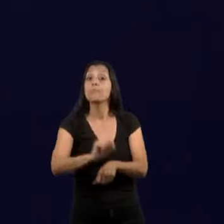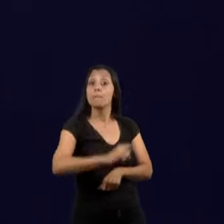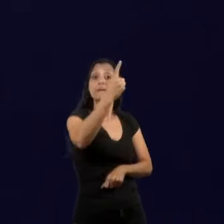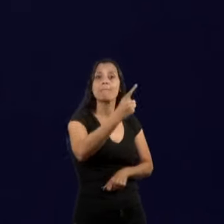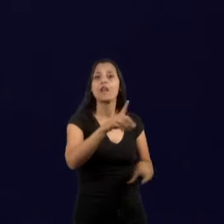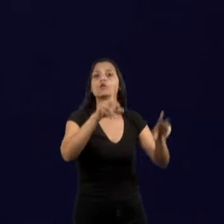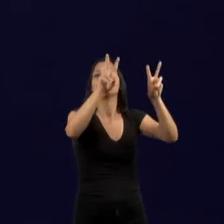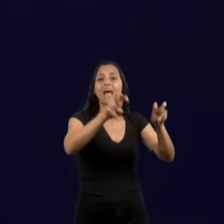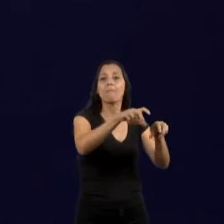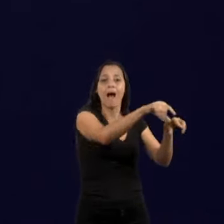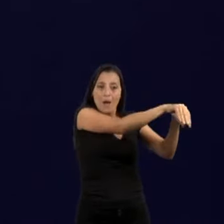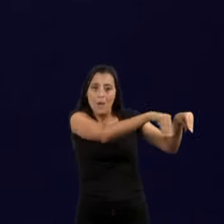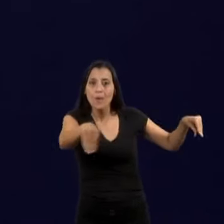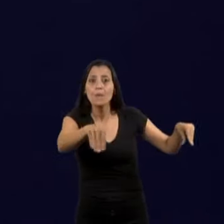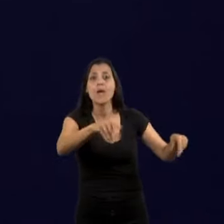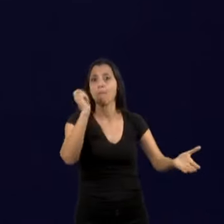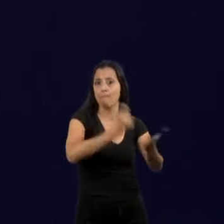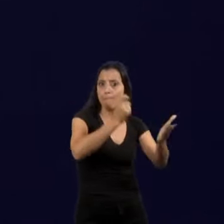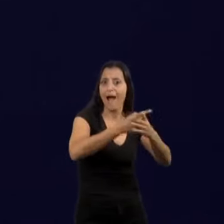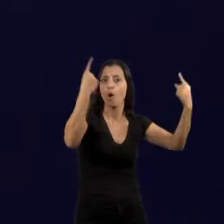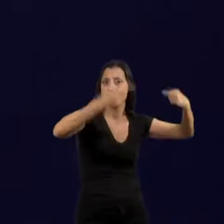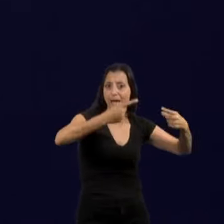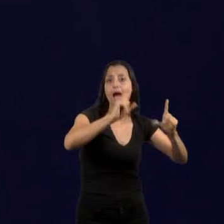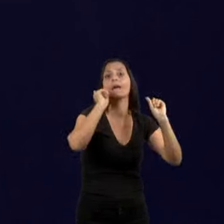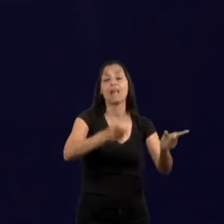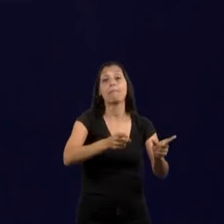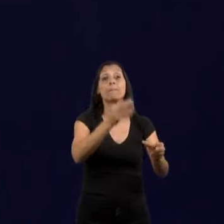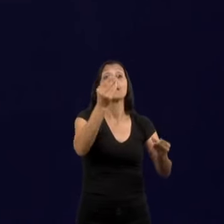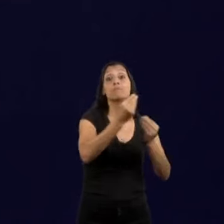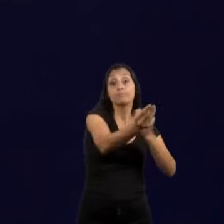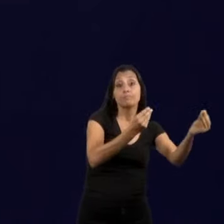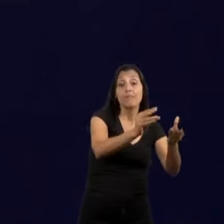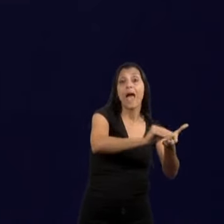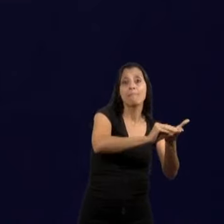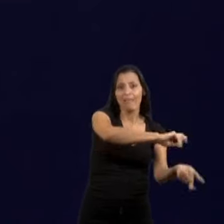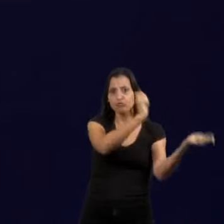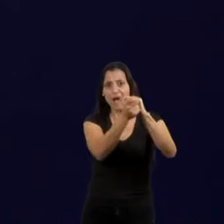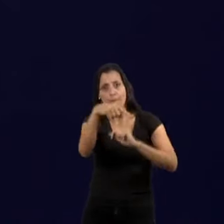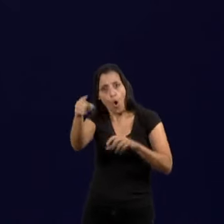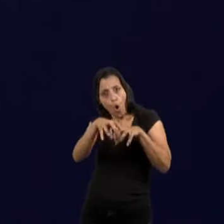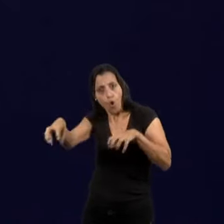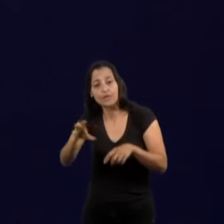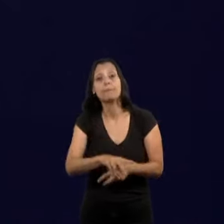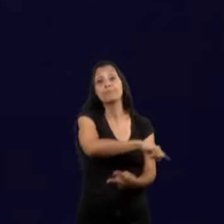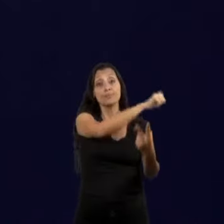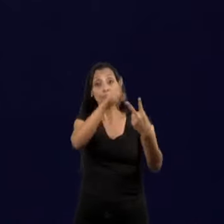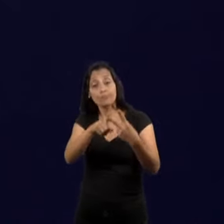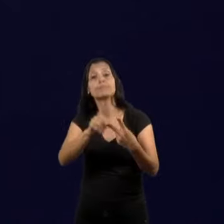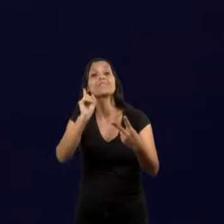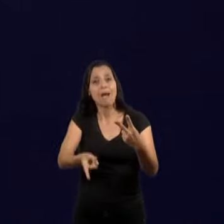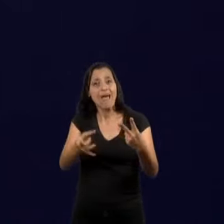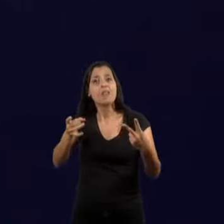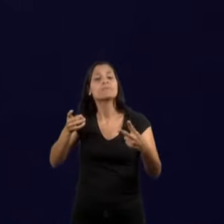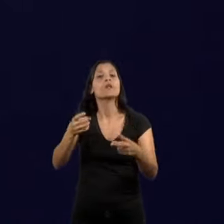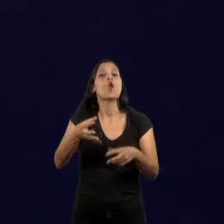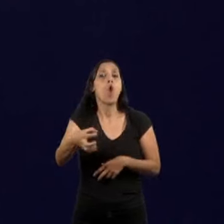criterios técnicos que dicen que no tenía sentido seguir manteniéndolo en la órbita estatal. A ver, escuchémoslo un minutito a Chaer, a ver qué dice. De